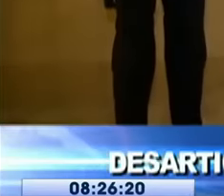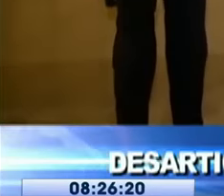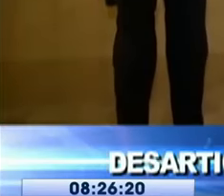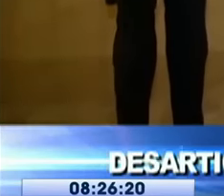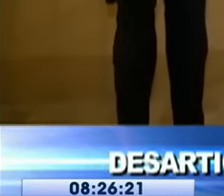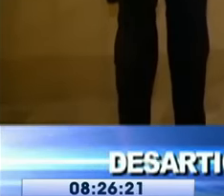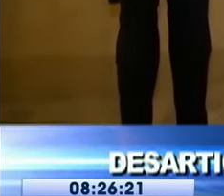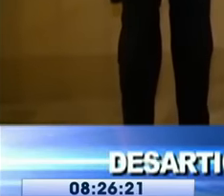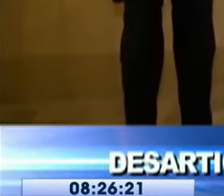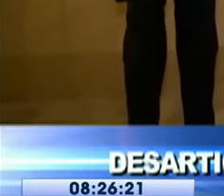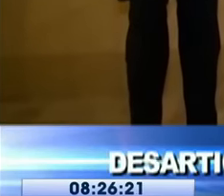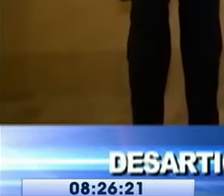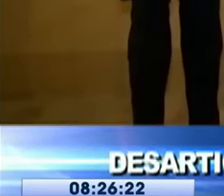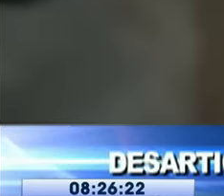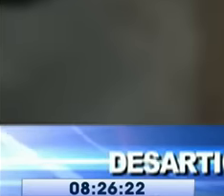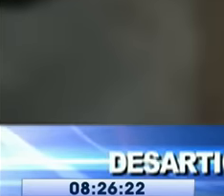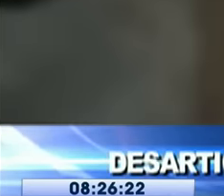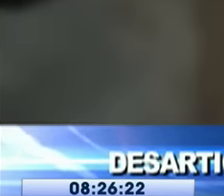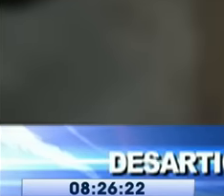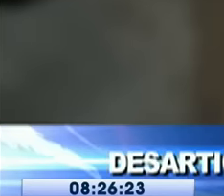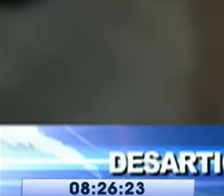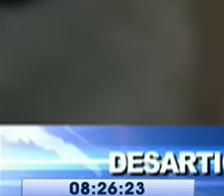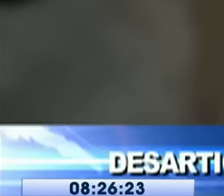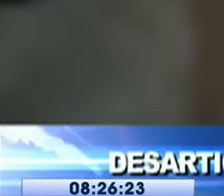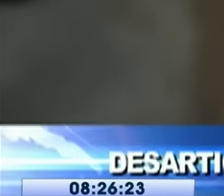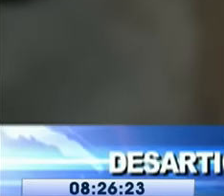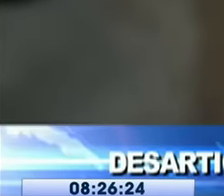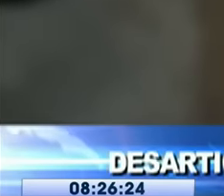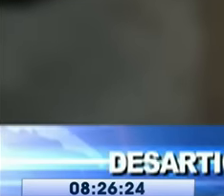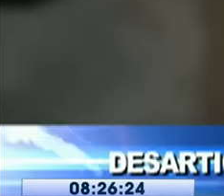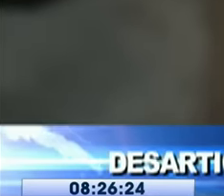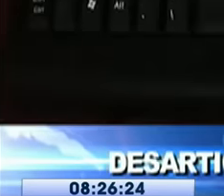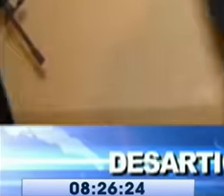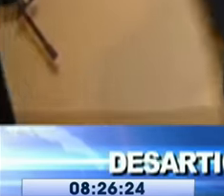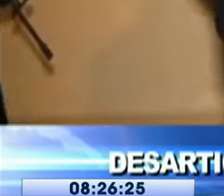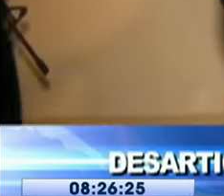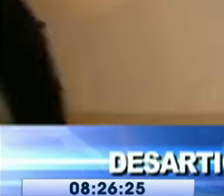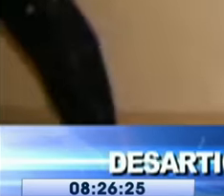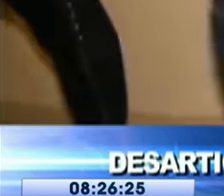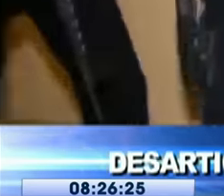Oro. 3 personas fueron detenidas.